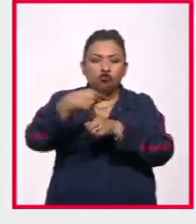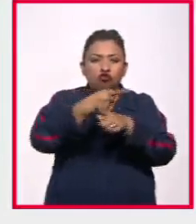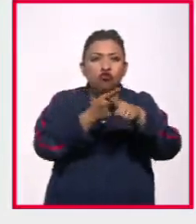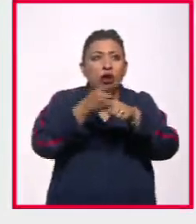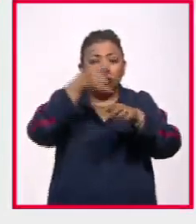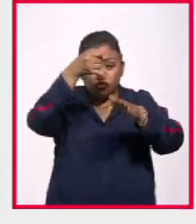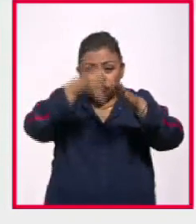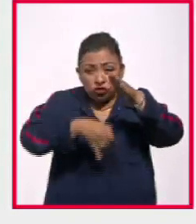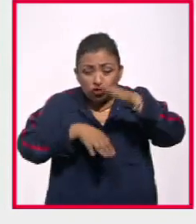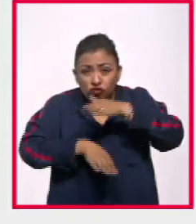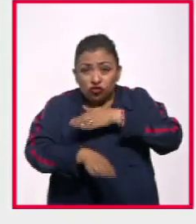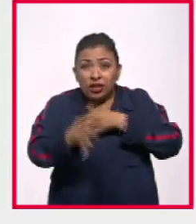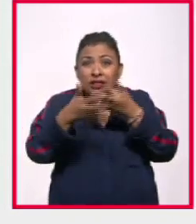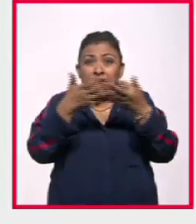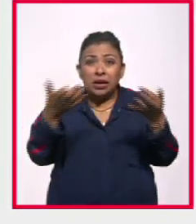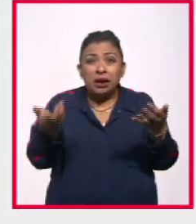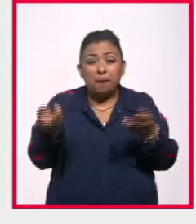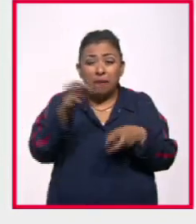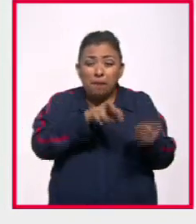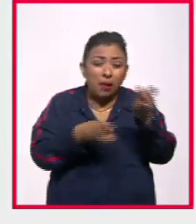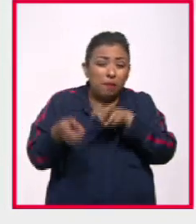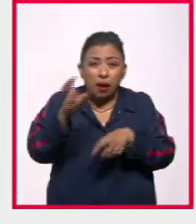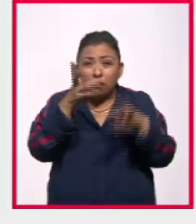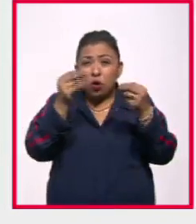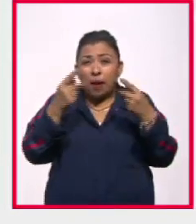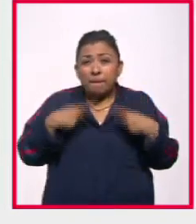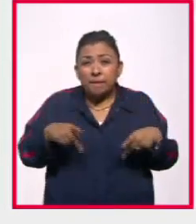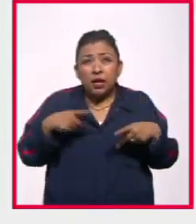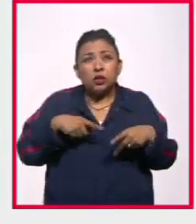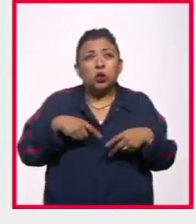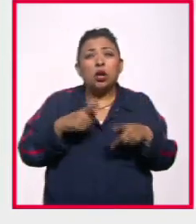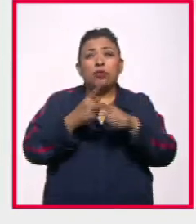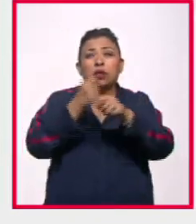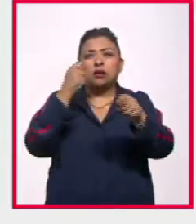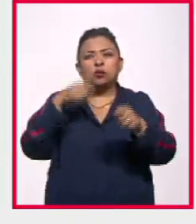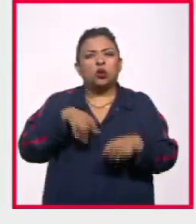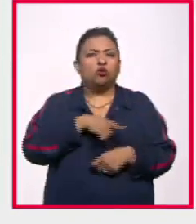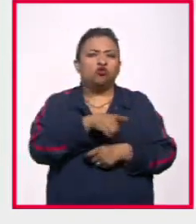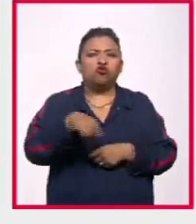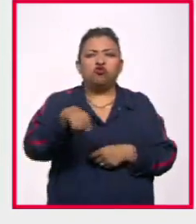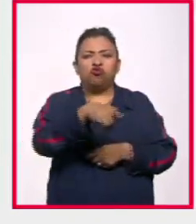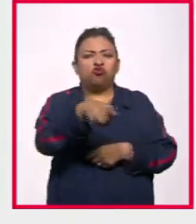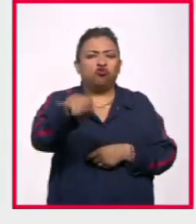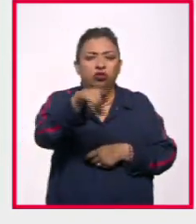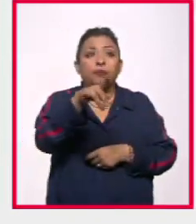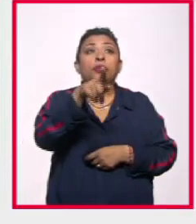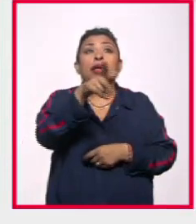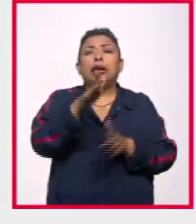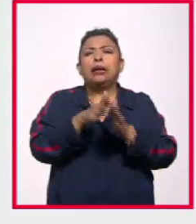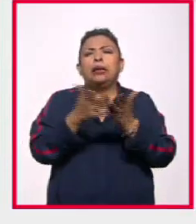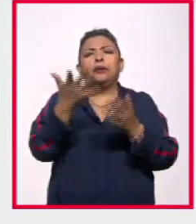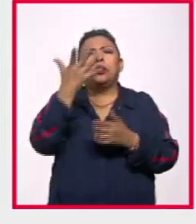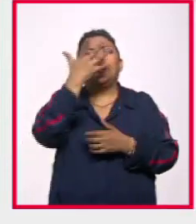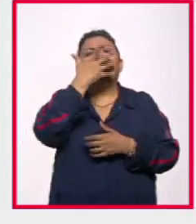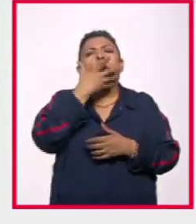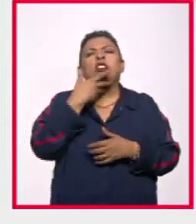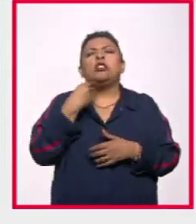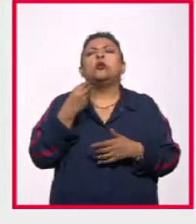tierra miles de capitalinos. El libro tiene un encanto. Y ese encanto es cómo recoge